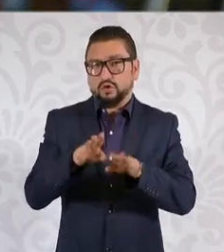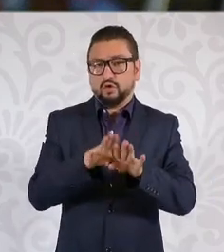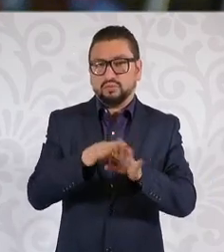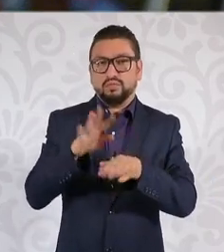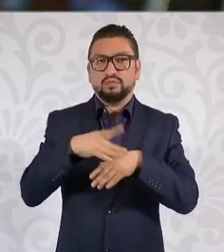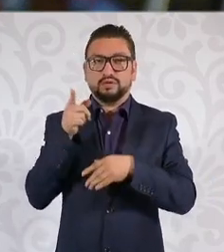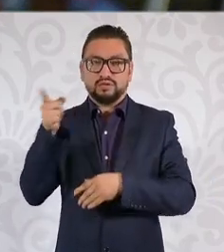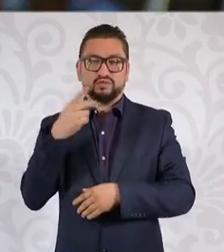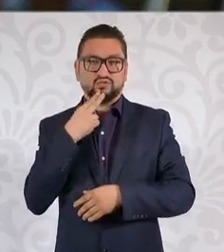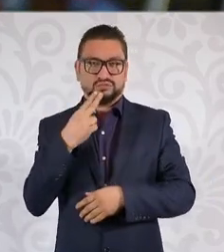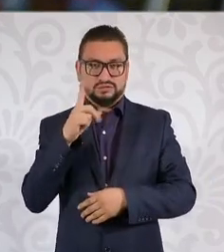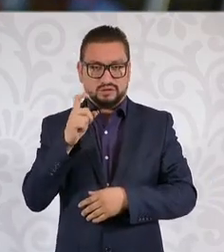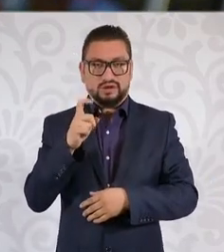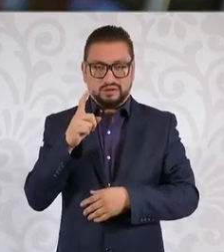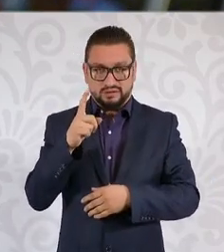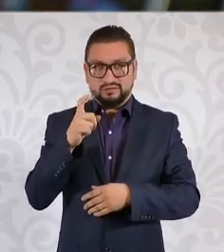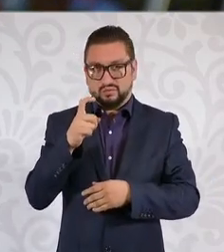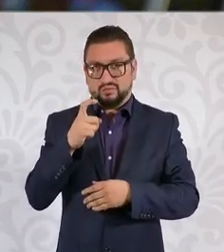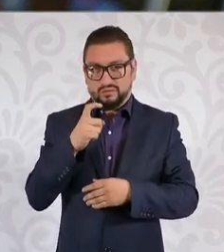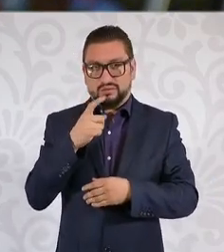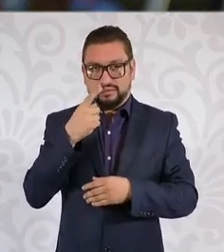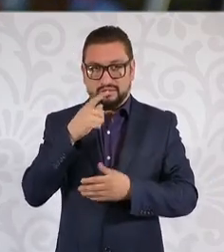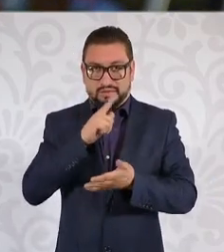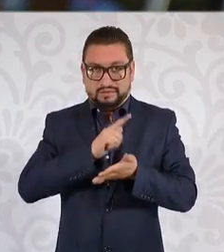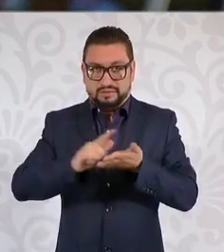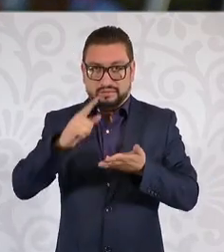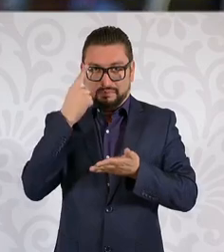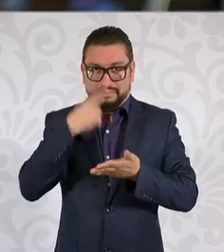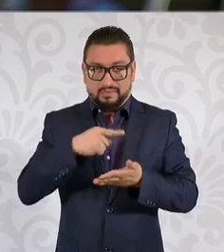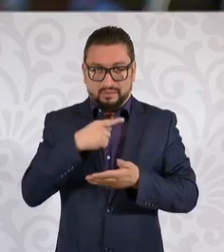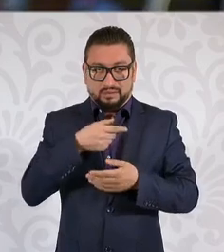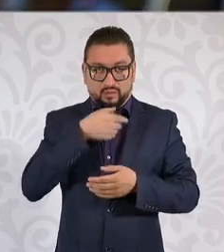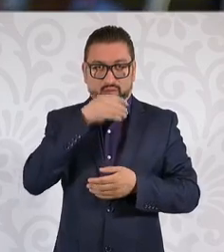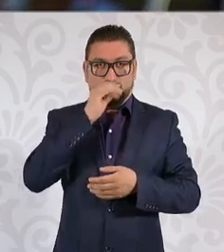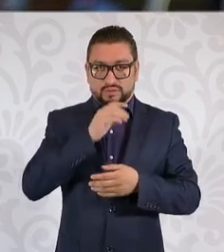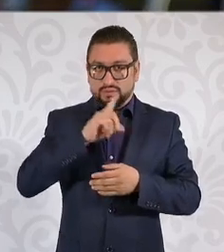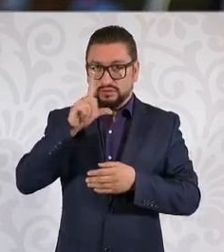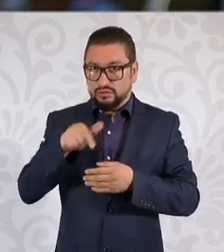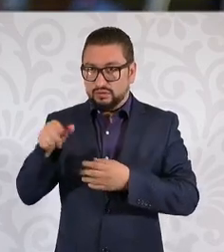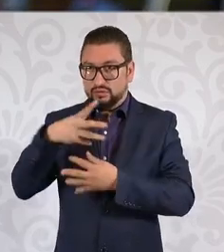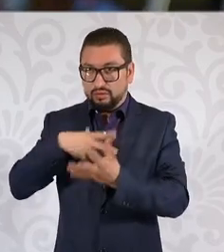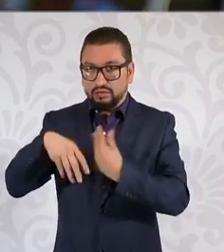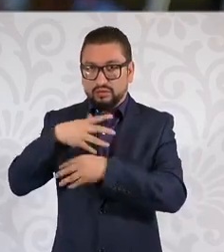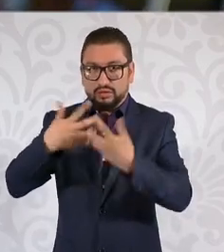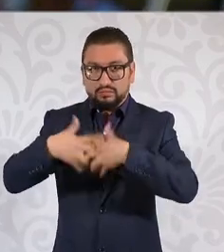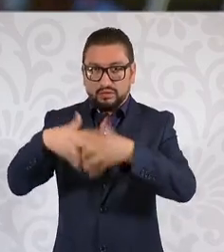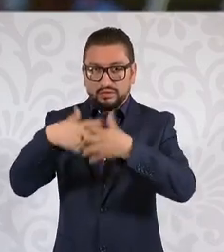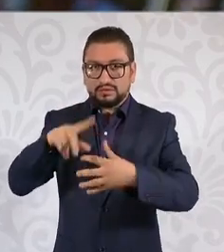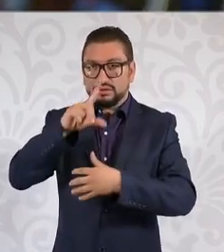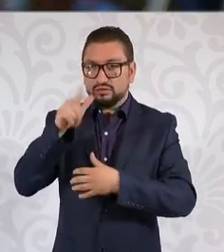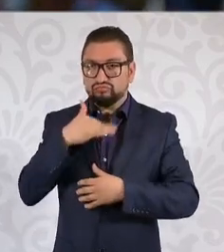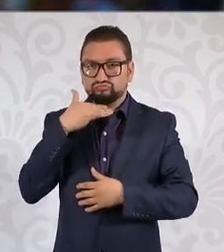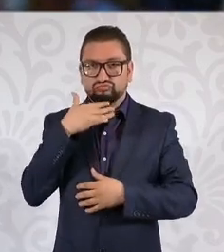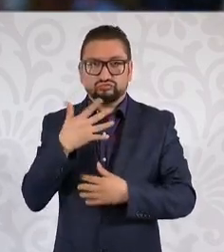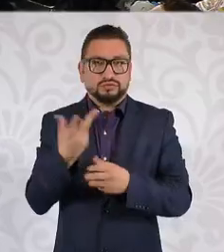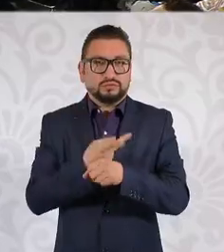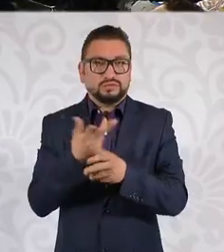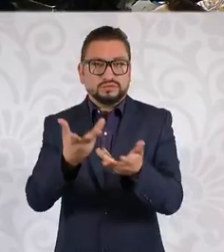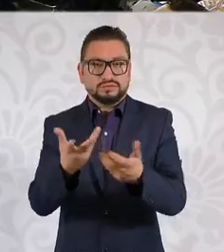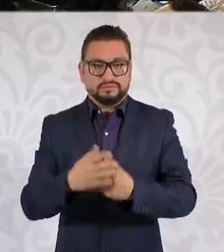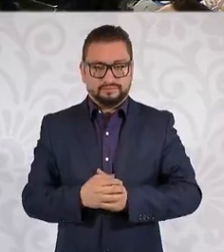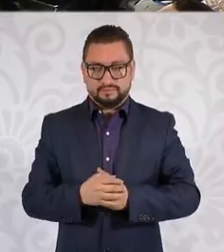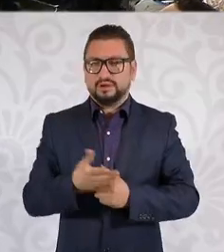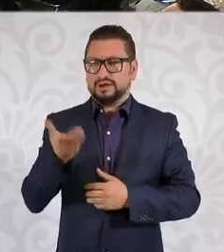utilizando agua potable y la regresan contaminada completamente. ¿Qué es lo que se va a hacer en ese sentido? Sí, hubo